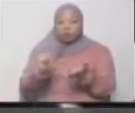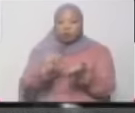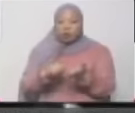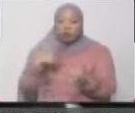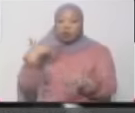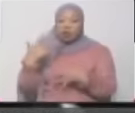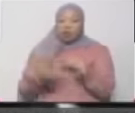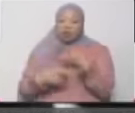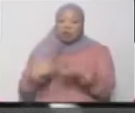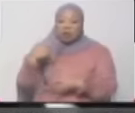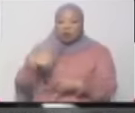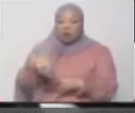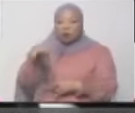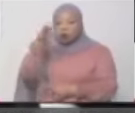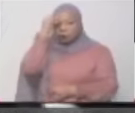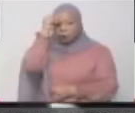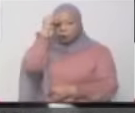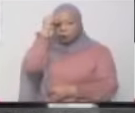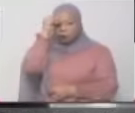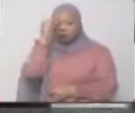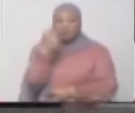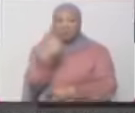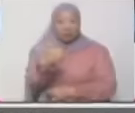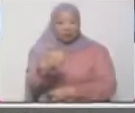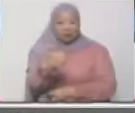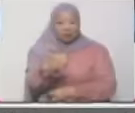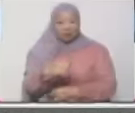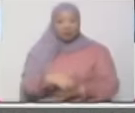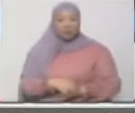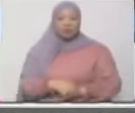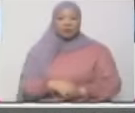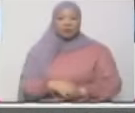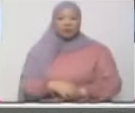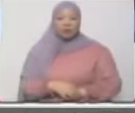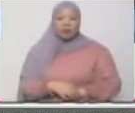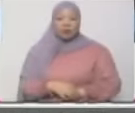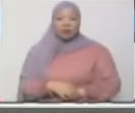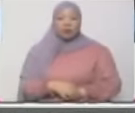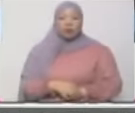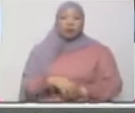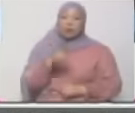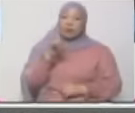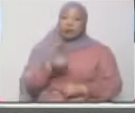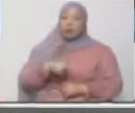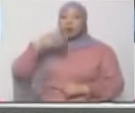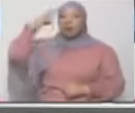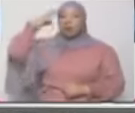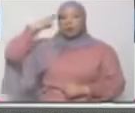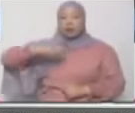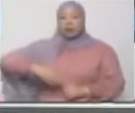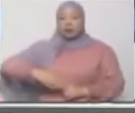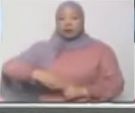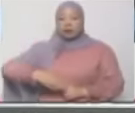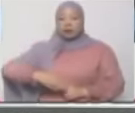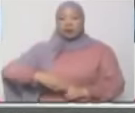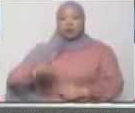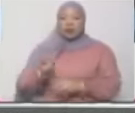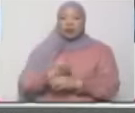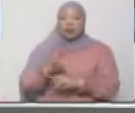¿Están de acuerdo? Muy bien, camarada. Igualmente, bueno, invité a la Fuerza Armada Nacional Bolivariana, de manera